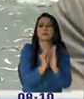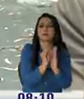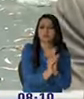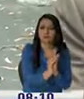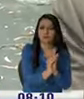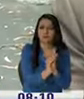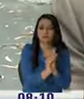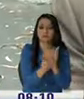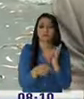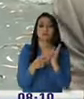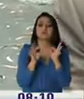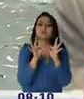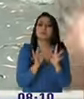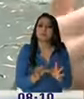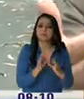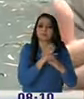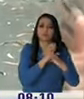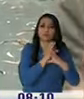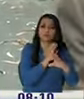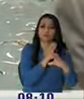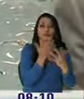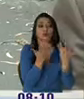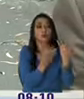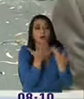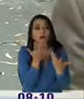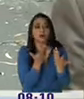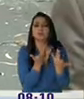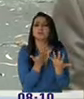caso del mantenimiento de los vehículos, saber cuáles son